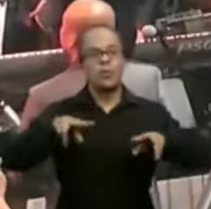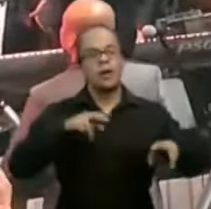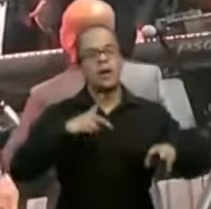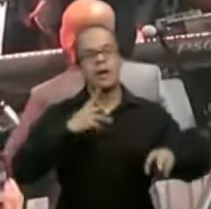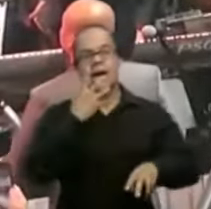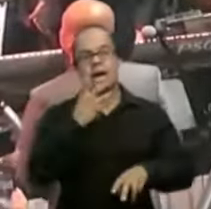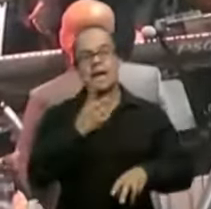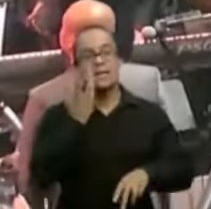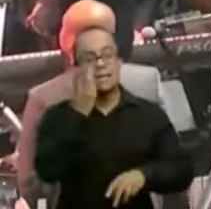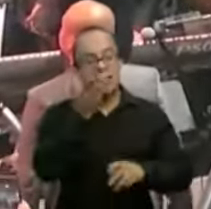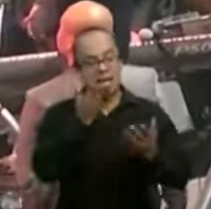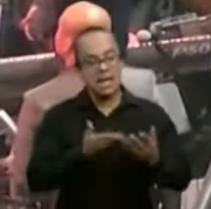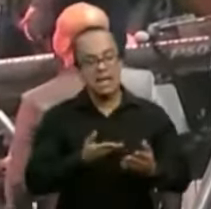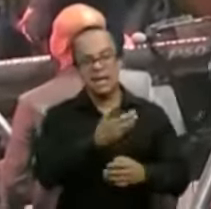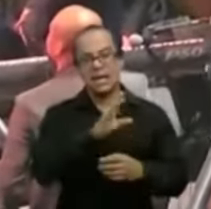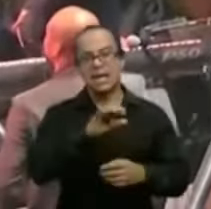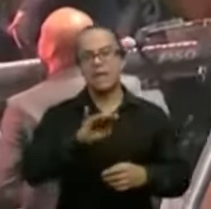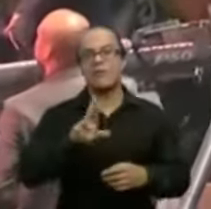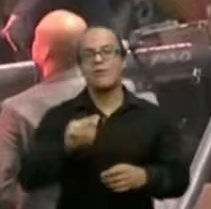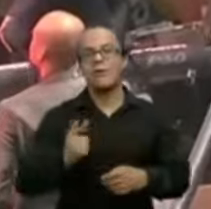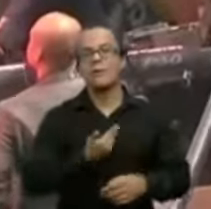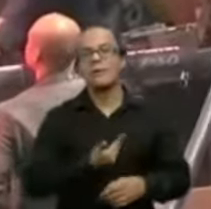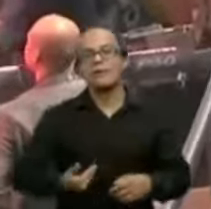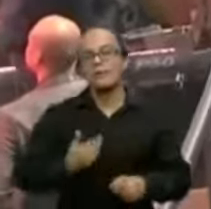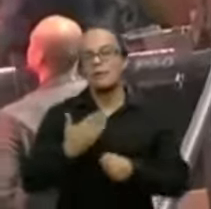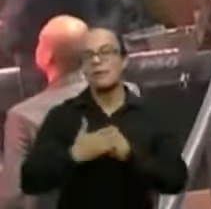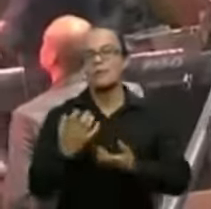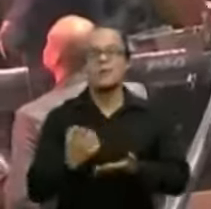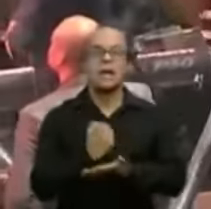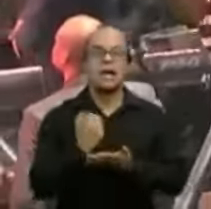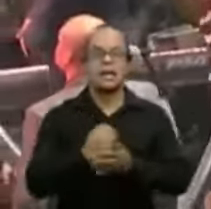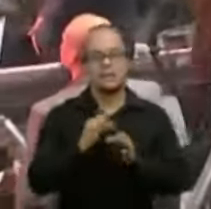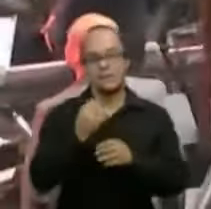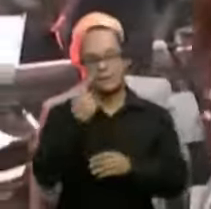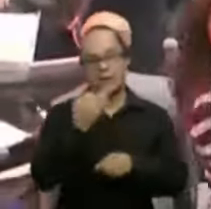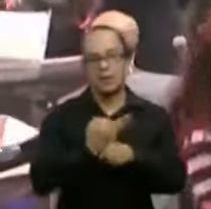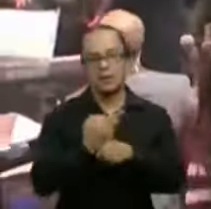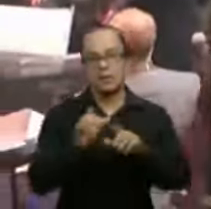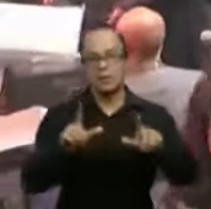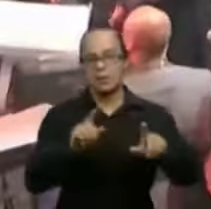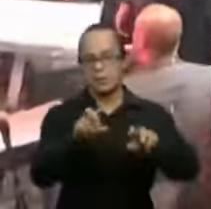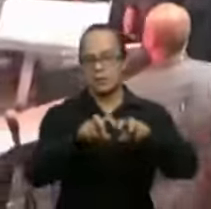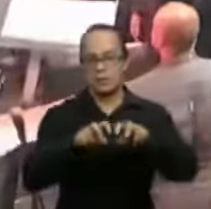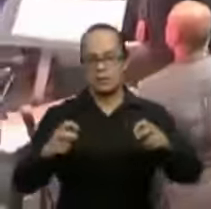parte de arriba, y desde aquí pues se puede observar todo este acto.